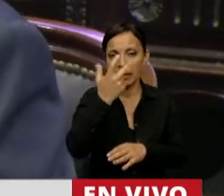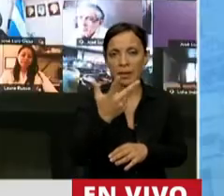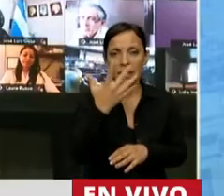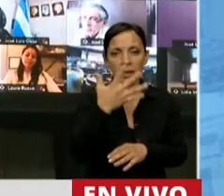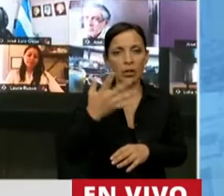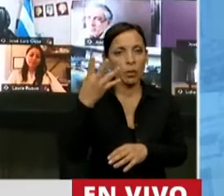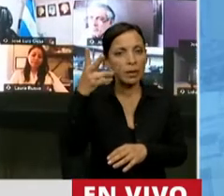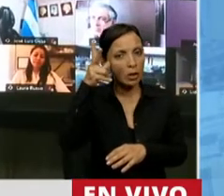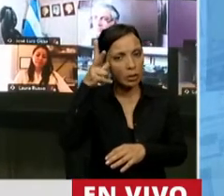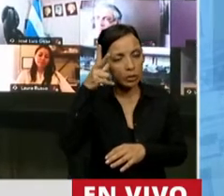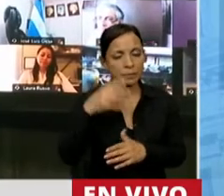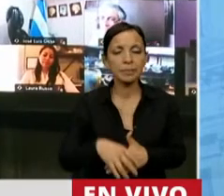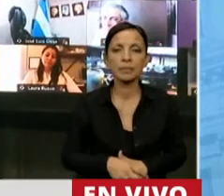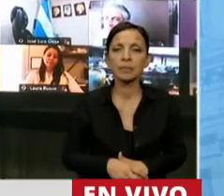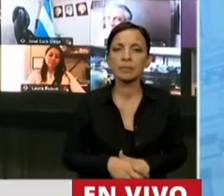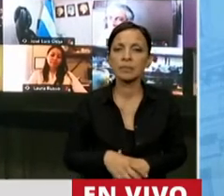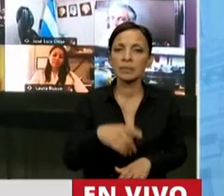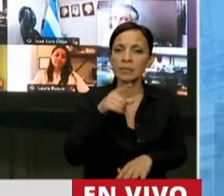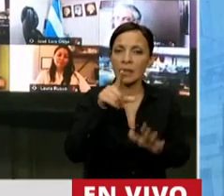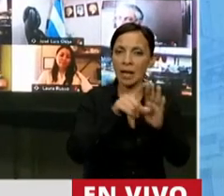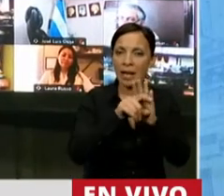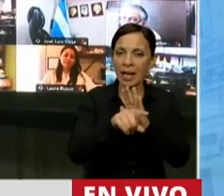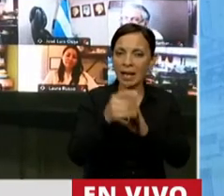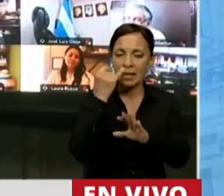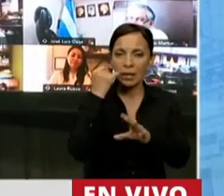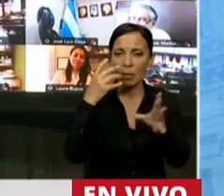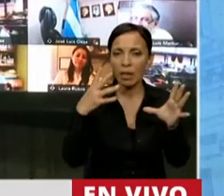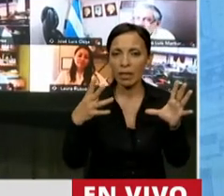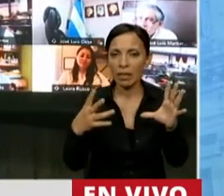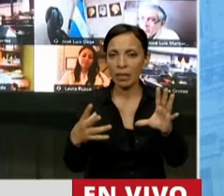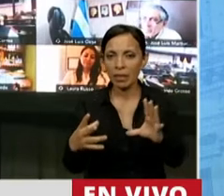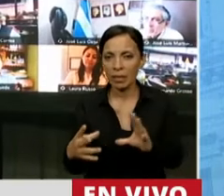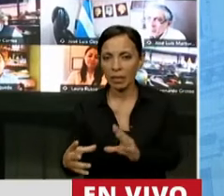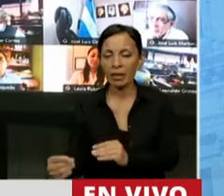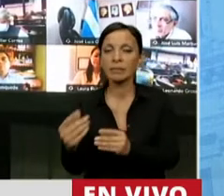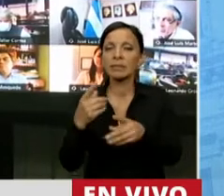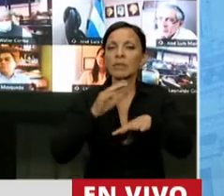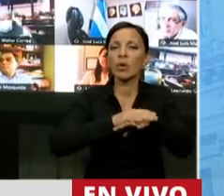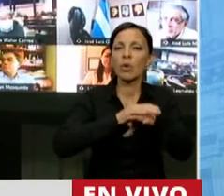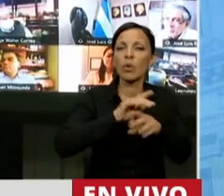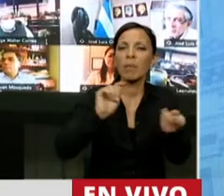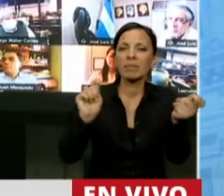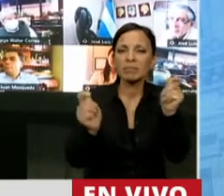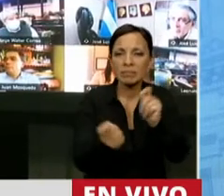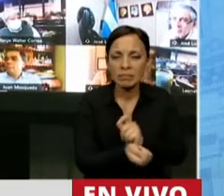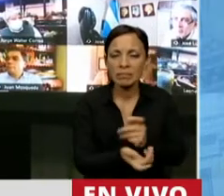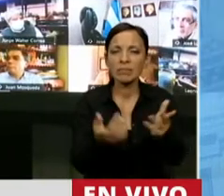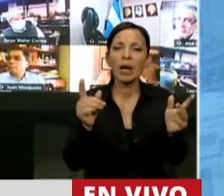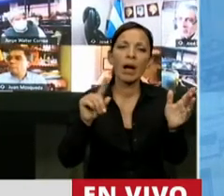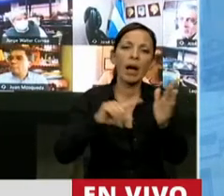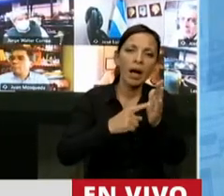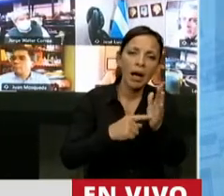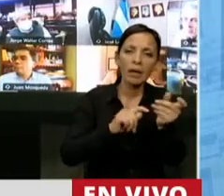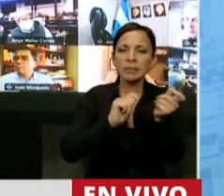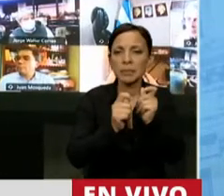23.548, ha tenido una desnaturalización por modificaciones, excepciones